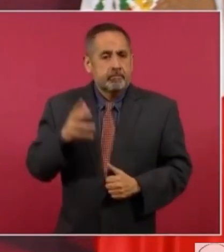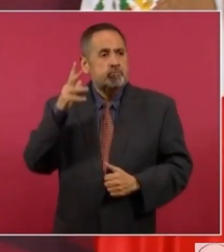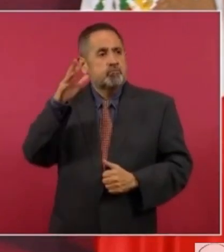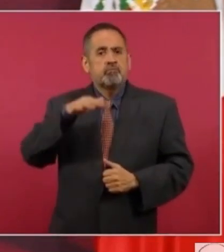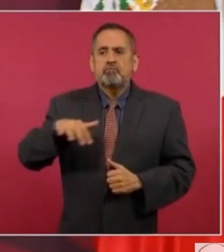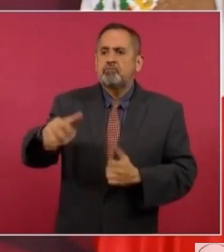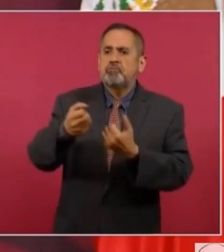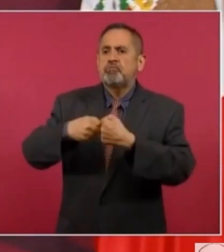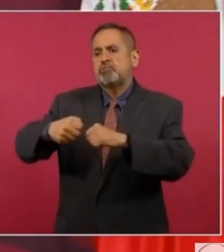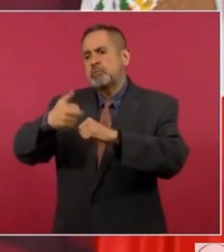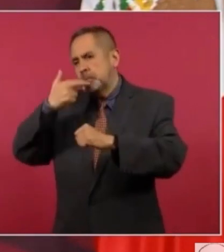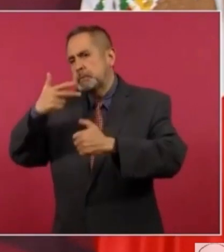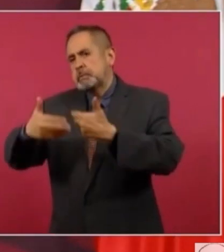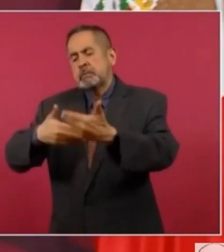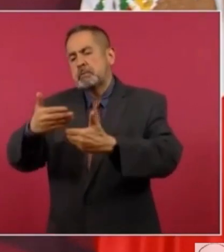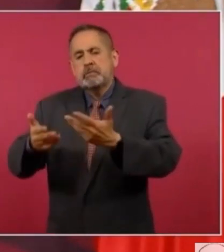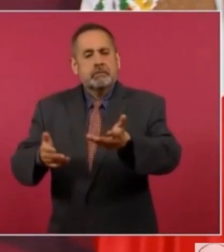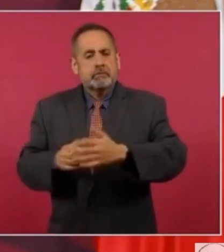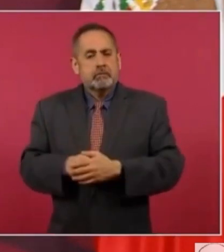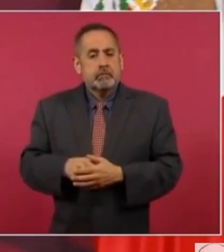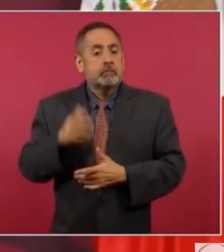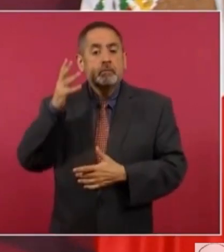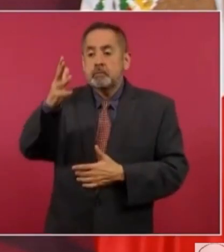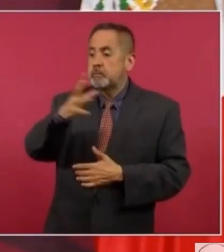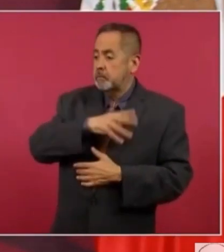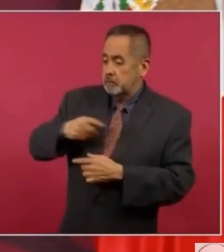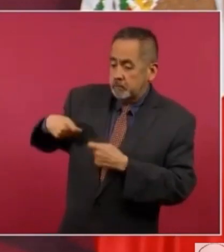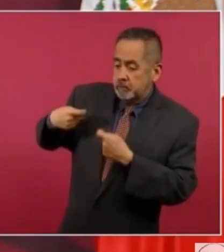mejor? Y las nuevas generaciones,